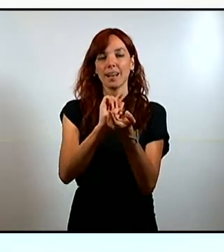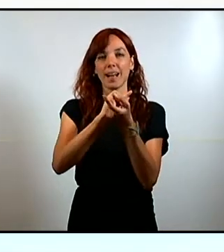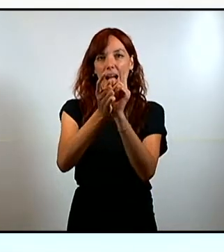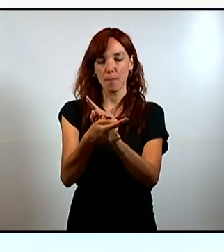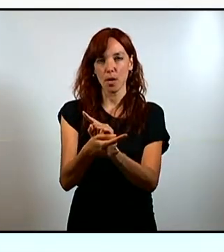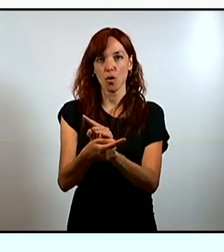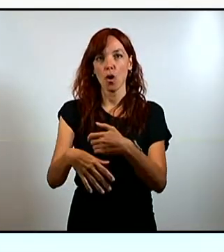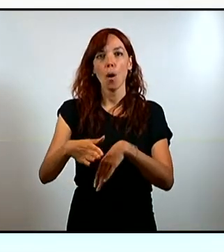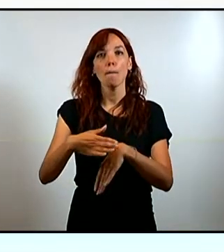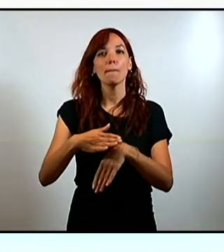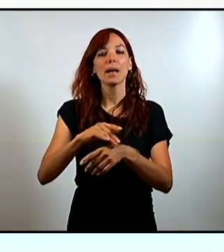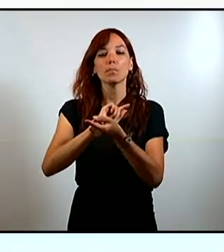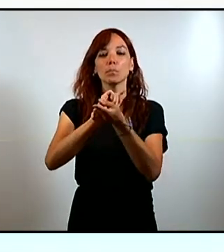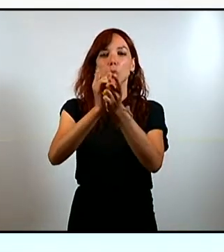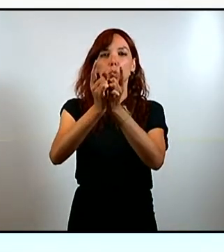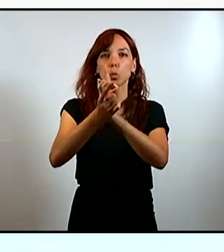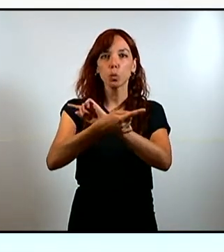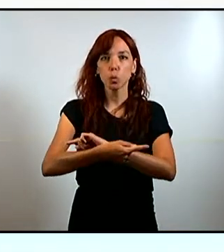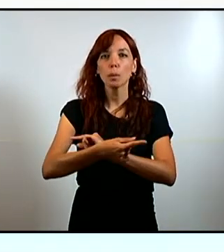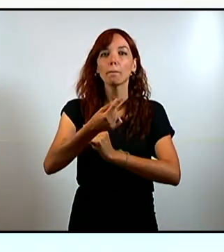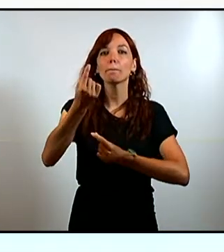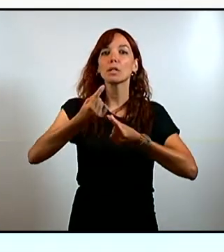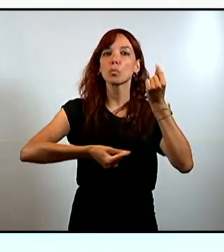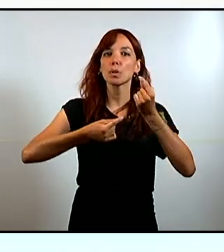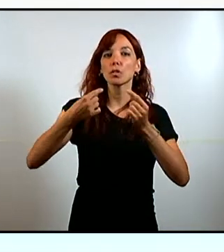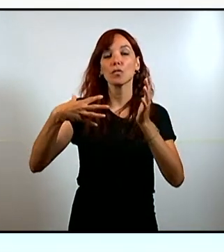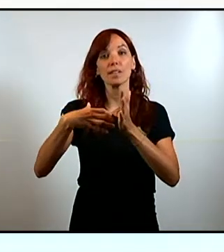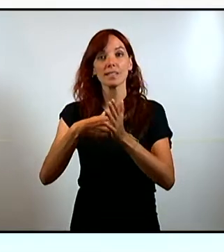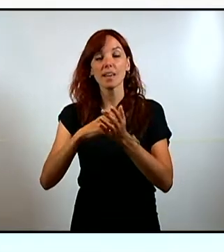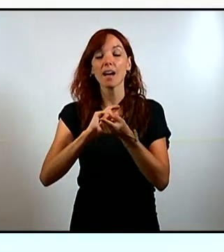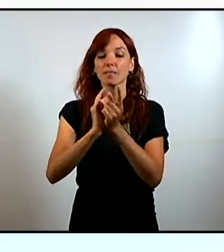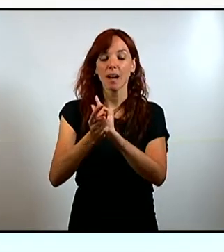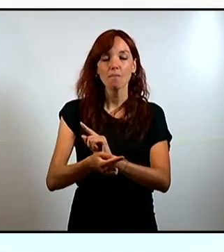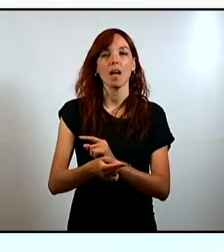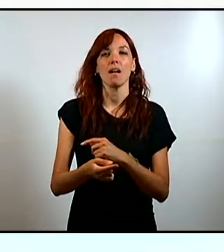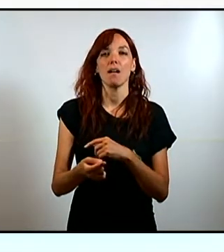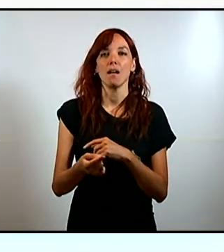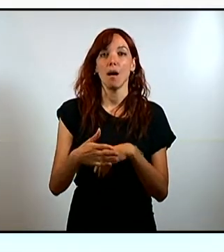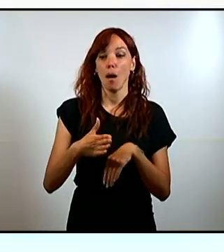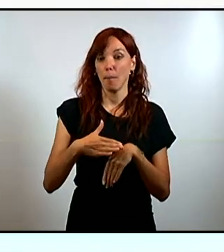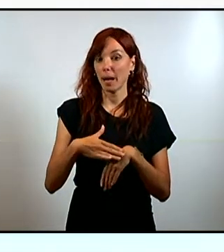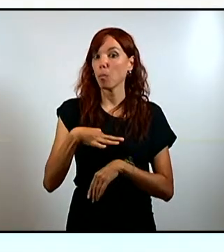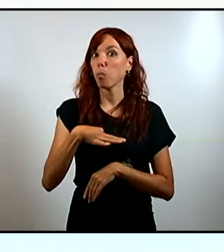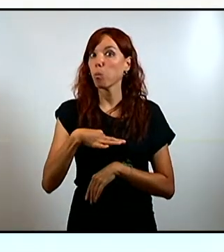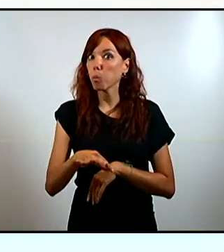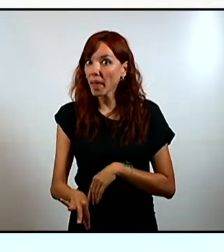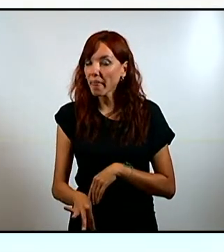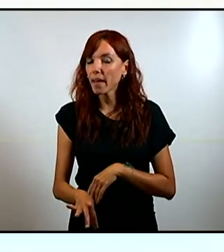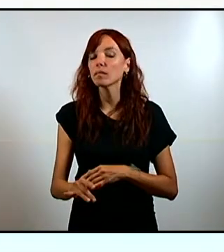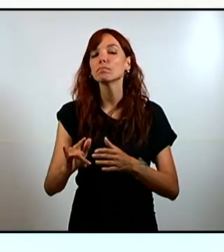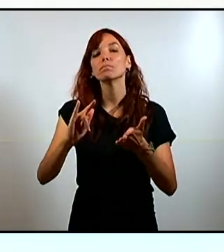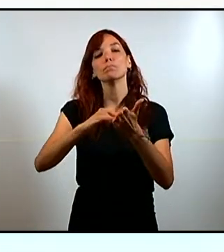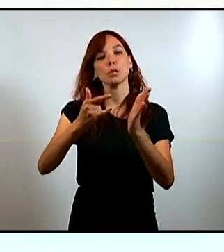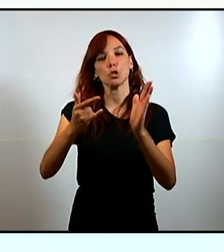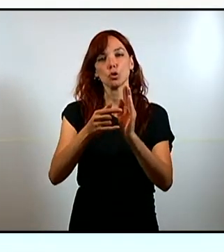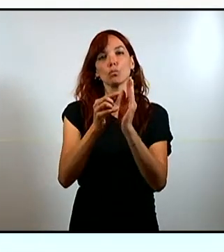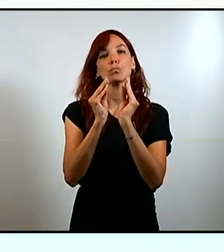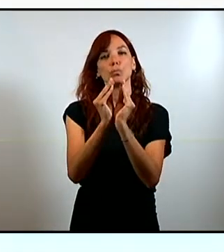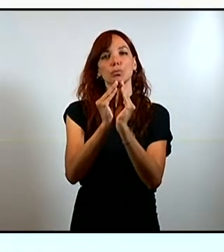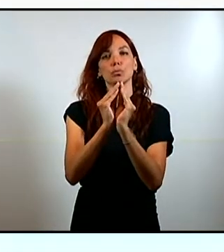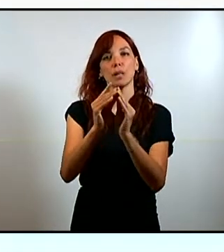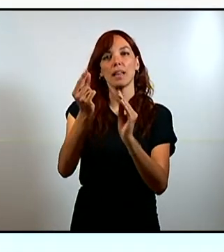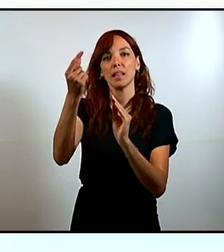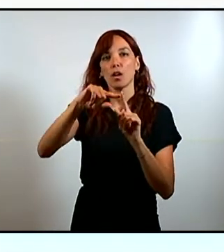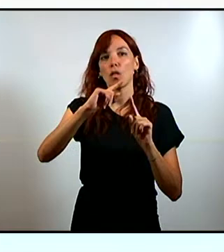hacia una modificación tanto presupuestaria como de fechas para actuación para que podamos llegar a agotar esos presupuestos y no devolver ese dinero